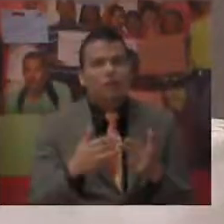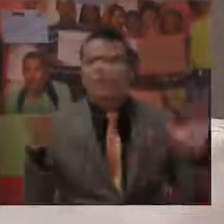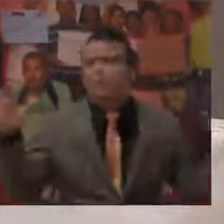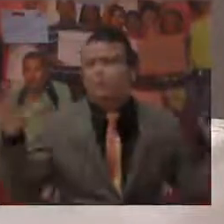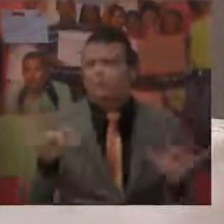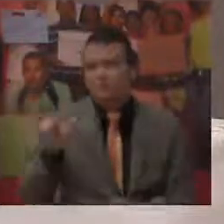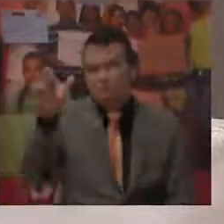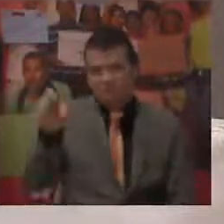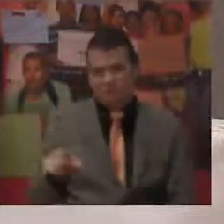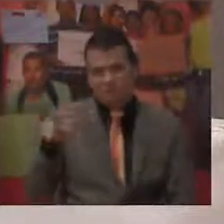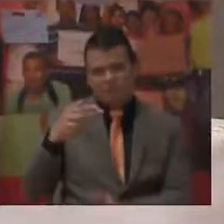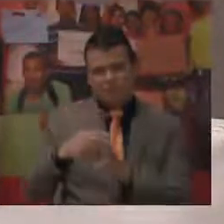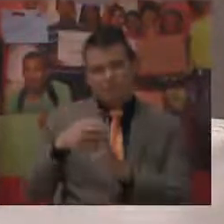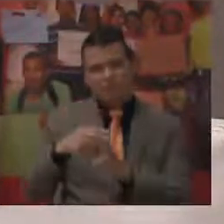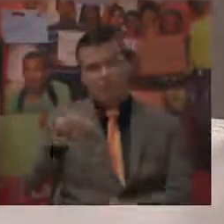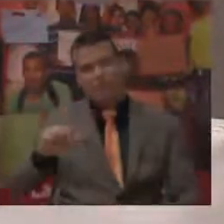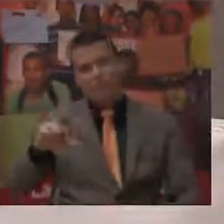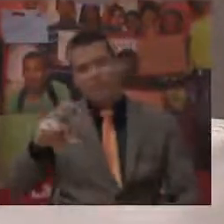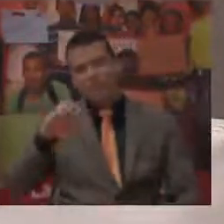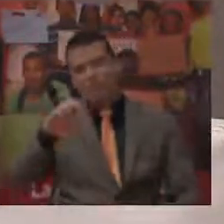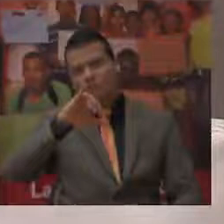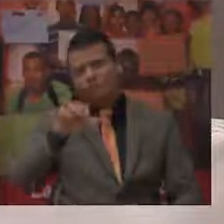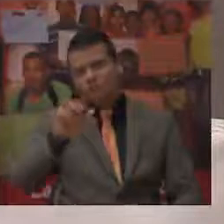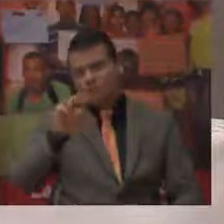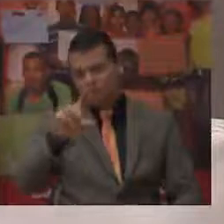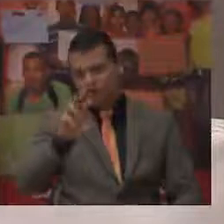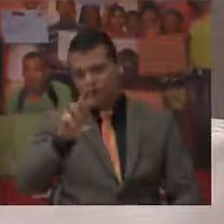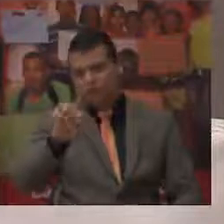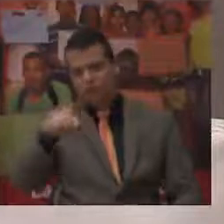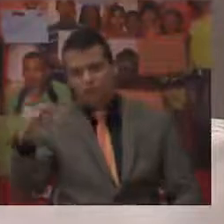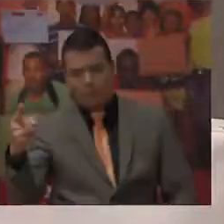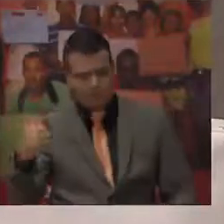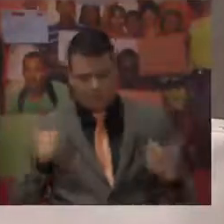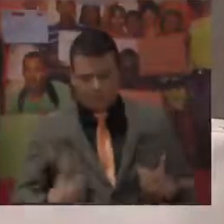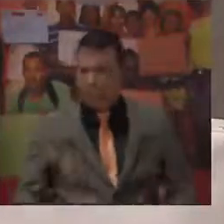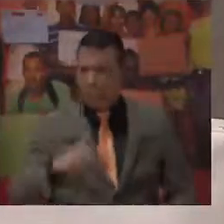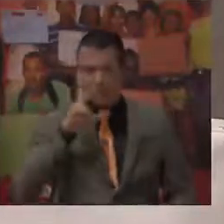Alejandro, ambos Alejandro seguían con la misma ropa,